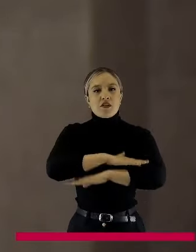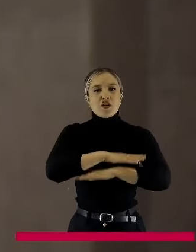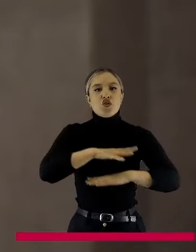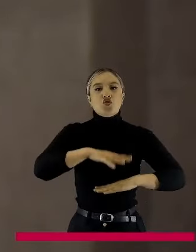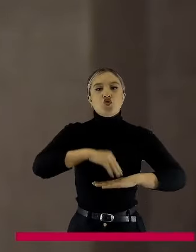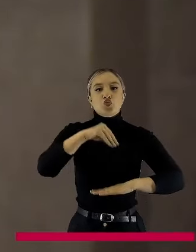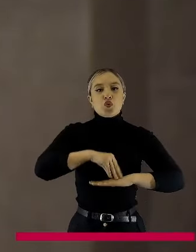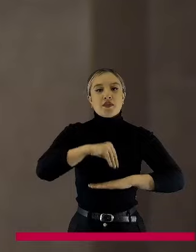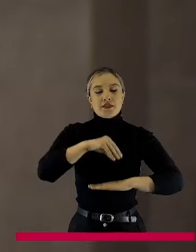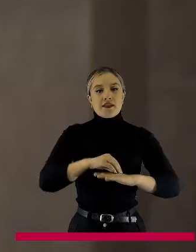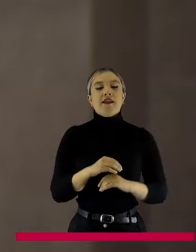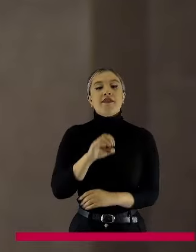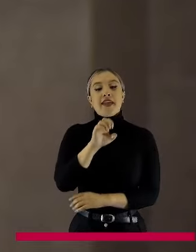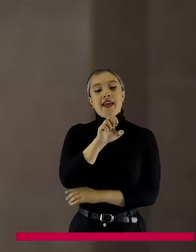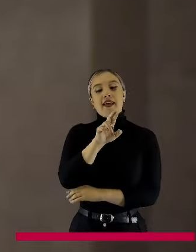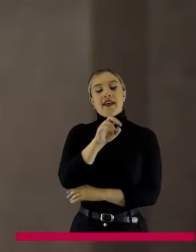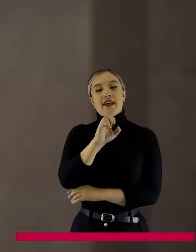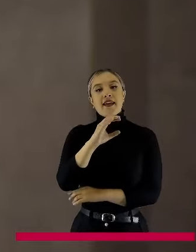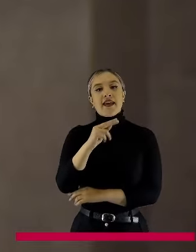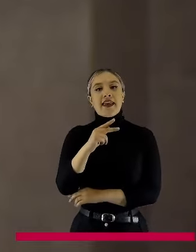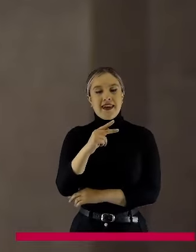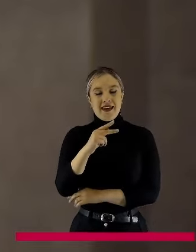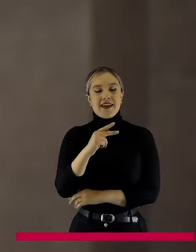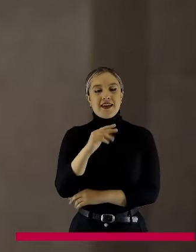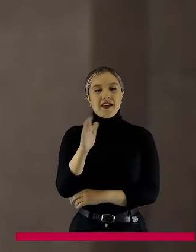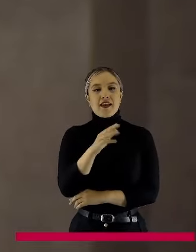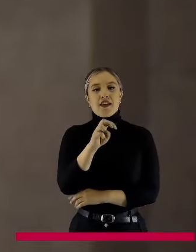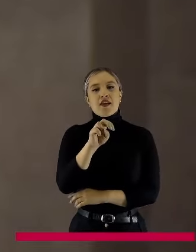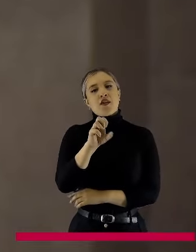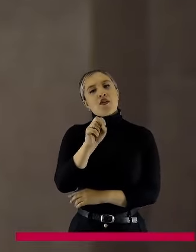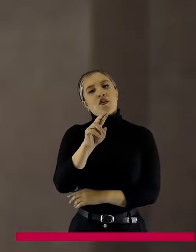Suecia, Erit Norman,